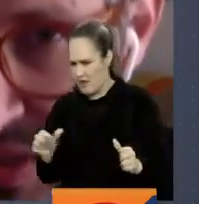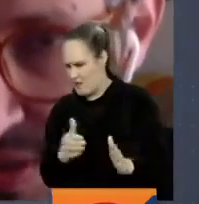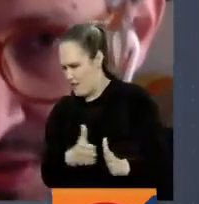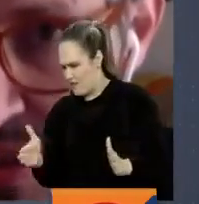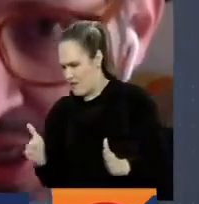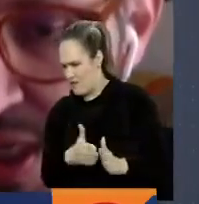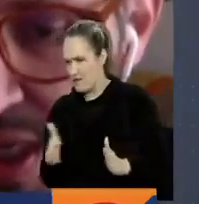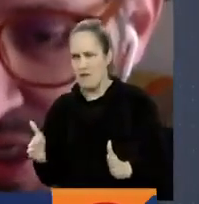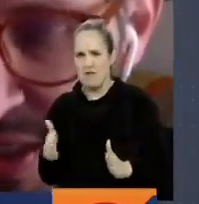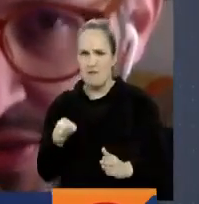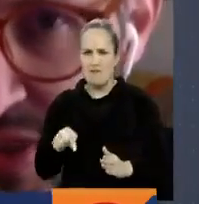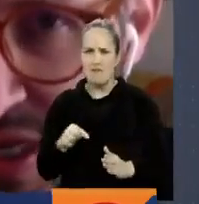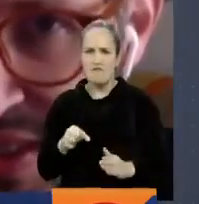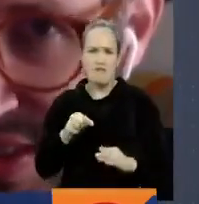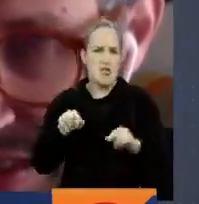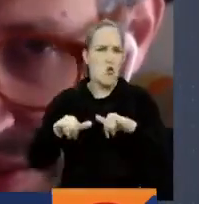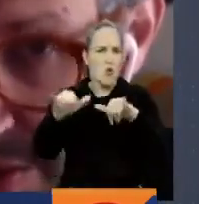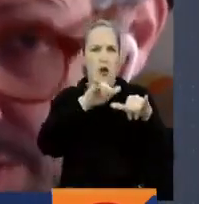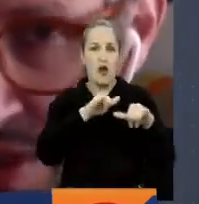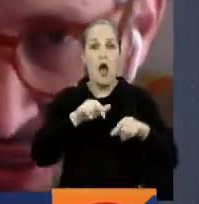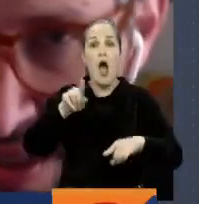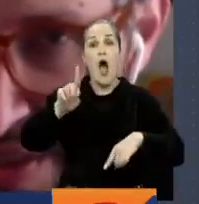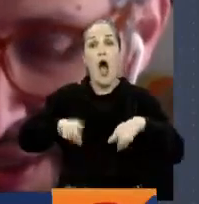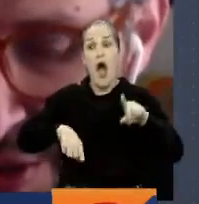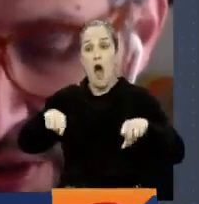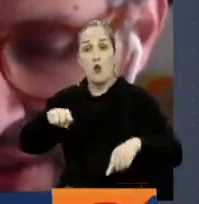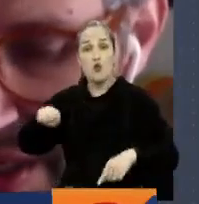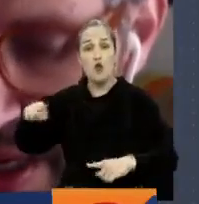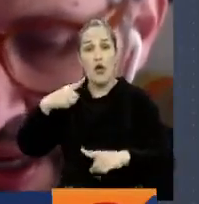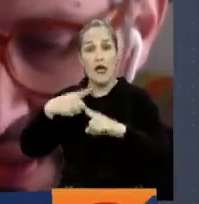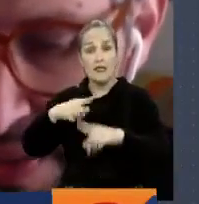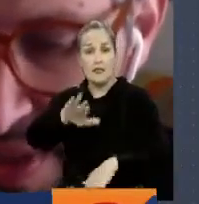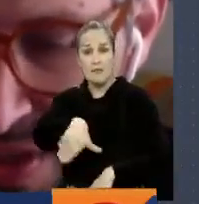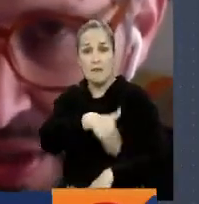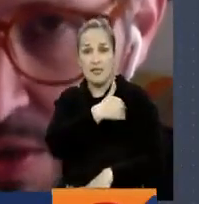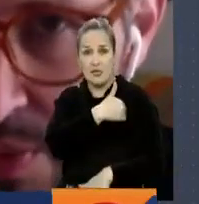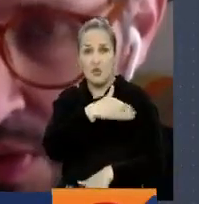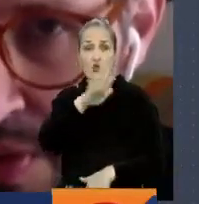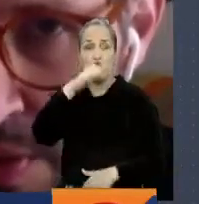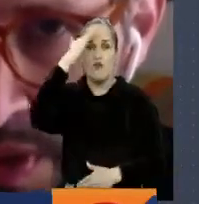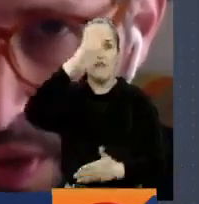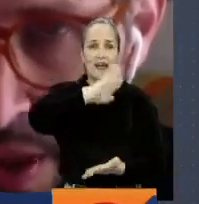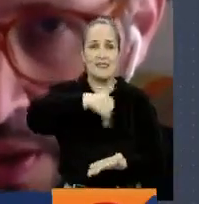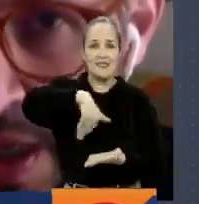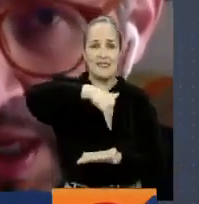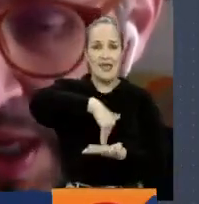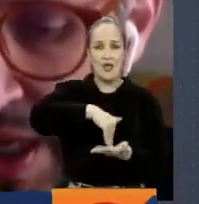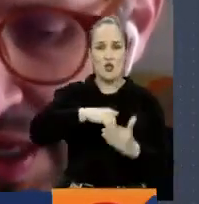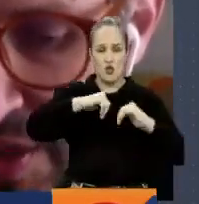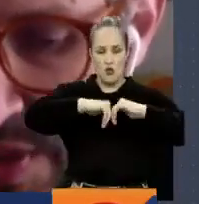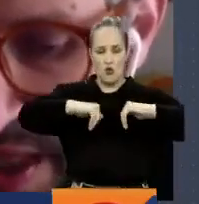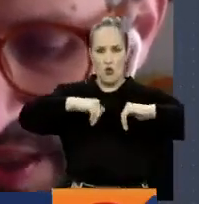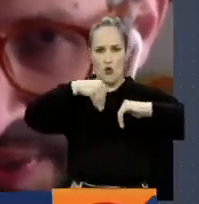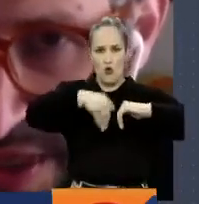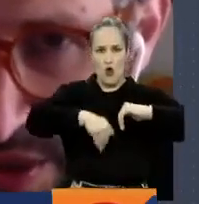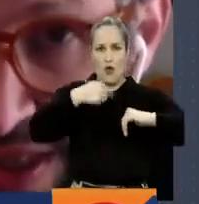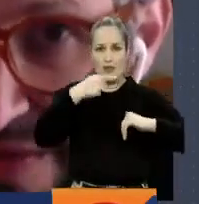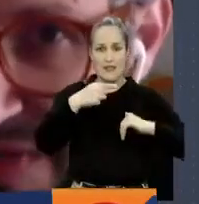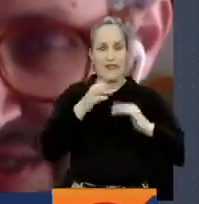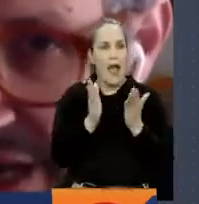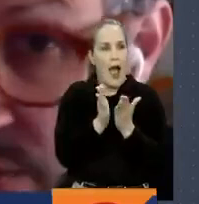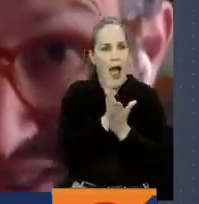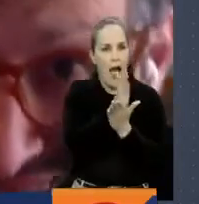exministros que se consideran de centro y lo que dice el centro hoy es que la separación entre lo público y lo privado es una